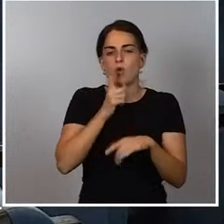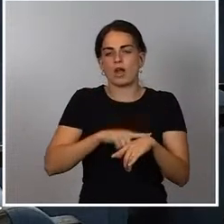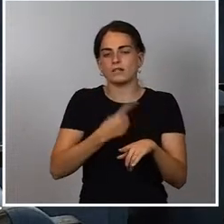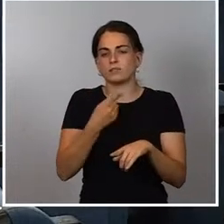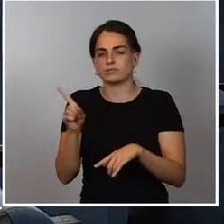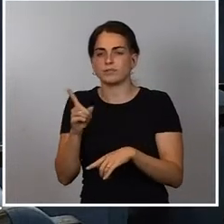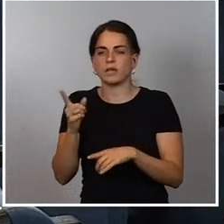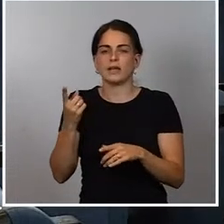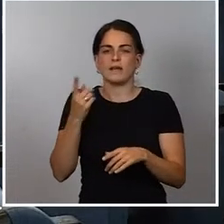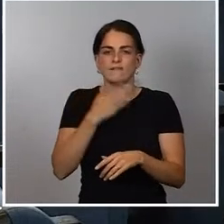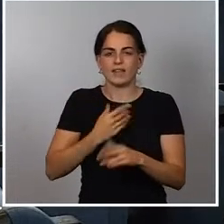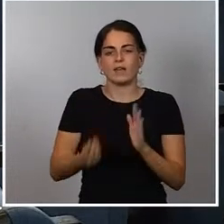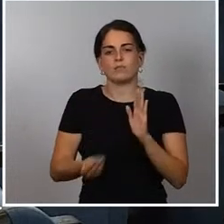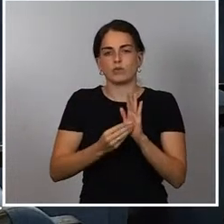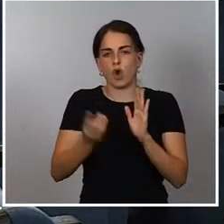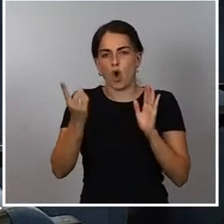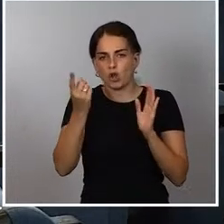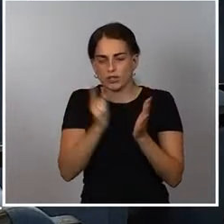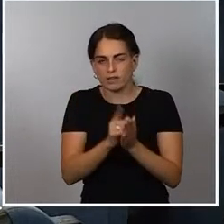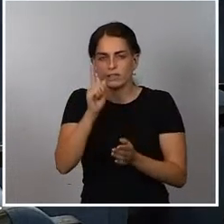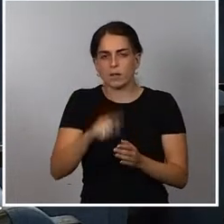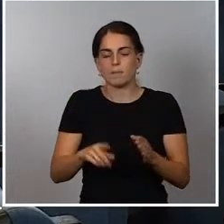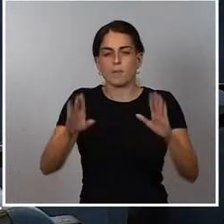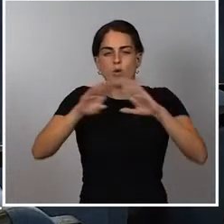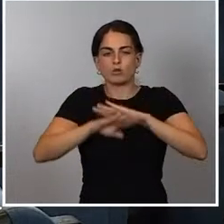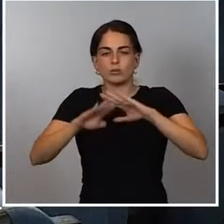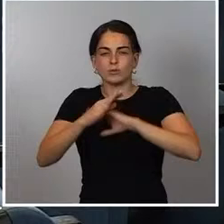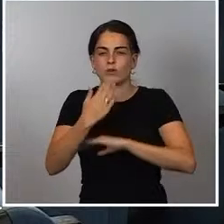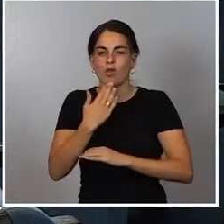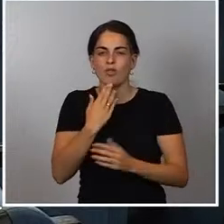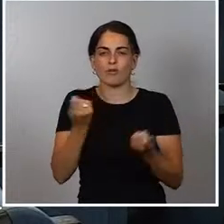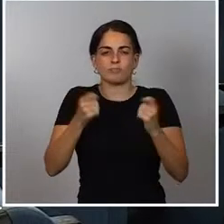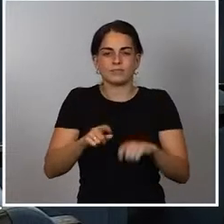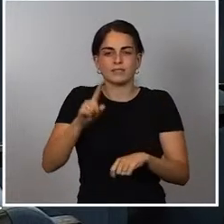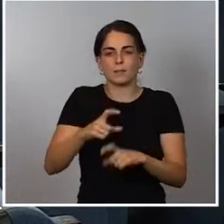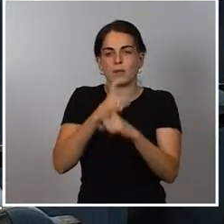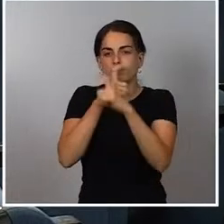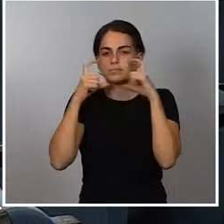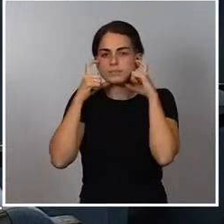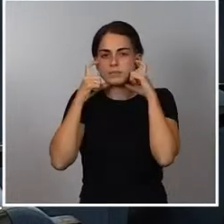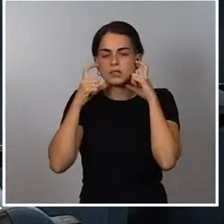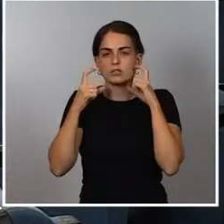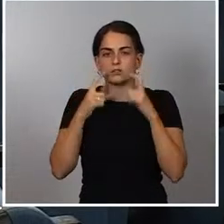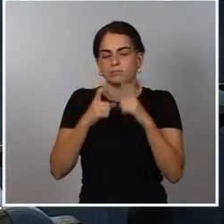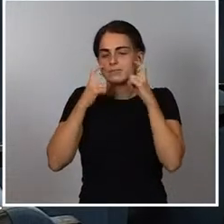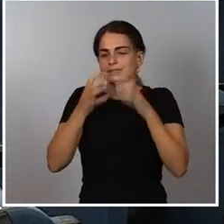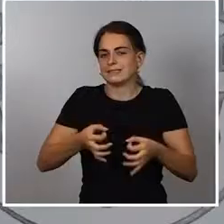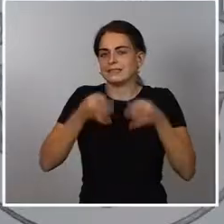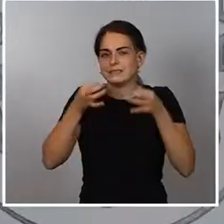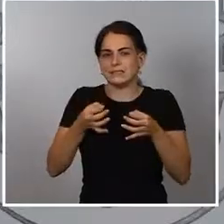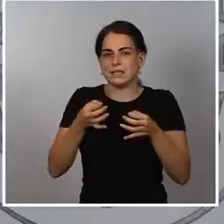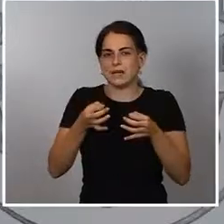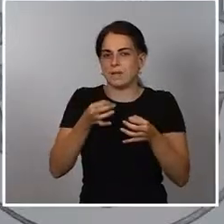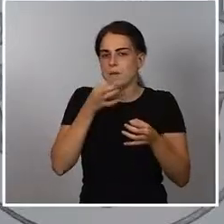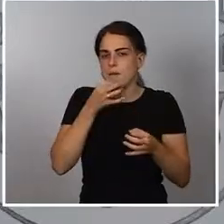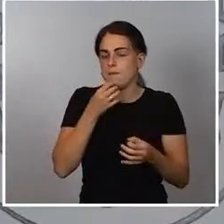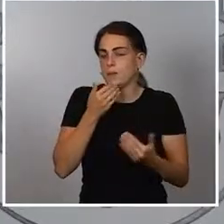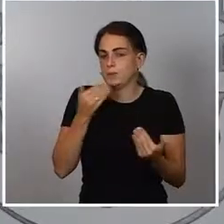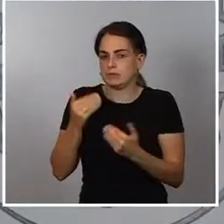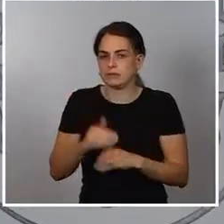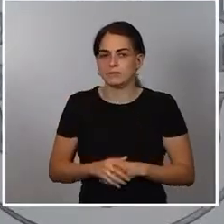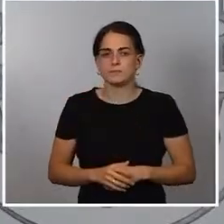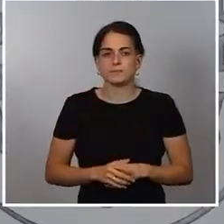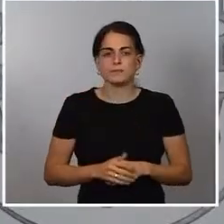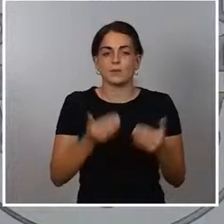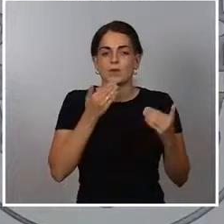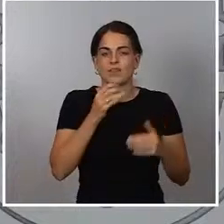como el cierre del ocio nocturno e incluso la recomendación del uso de la mascarilla en todo momento gracias muchas gracias de nada yo creo que no